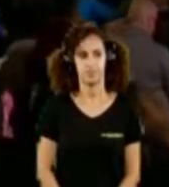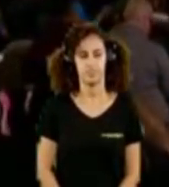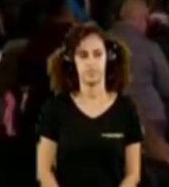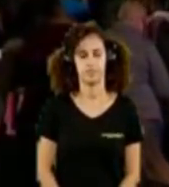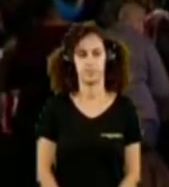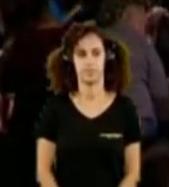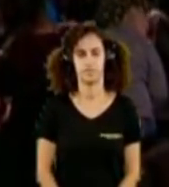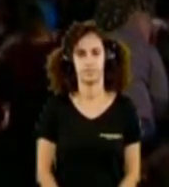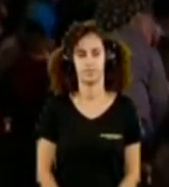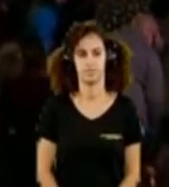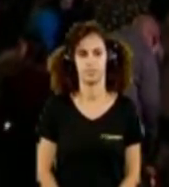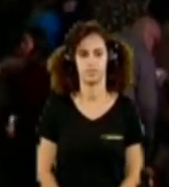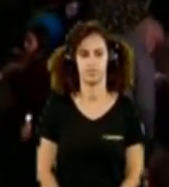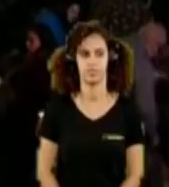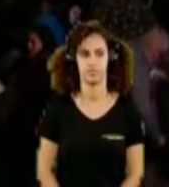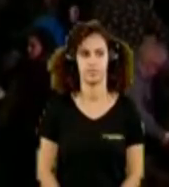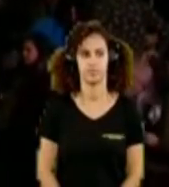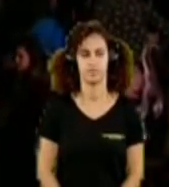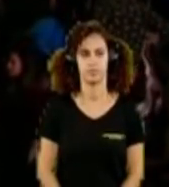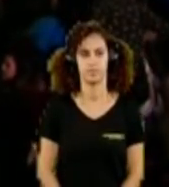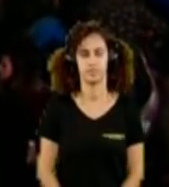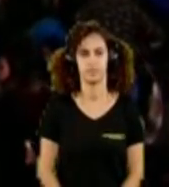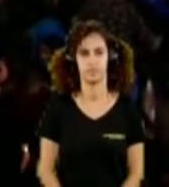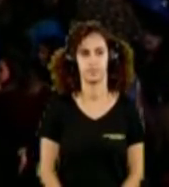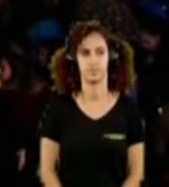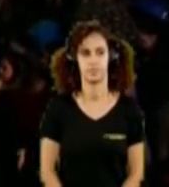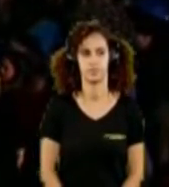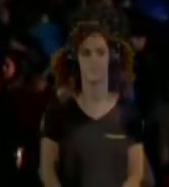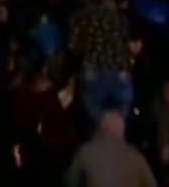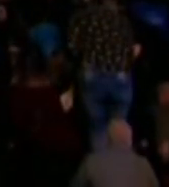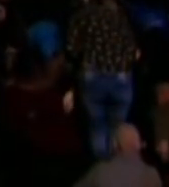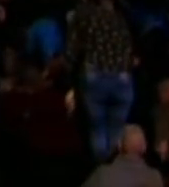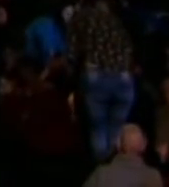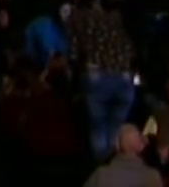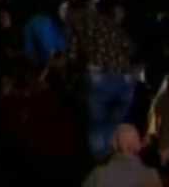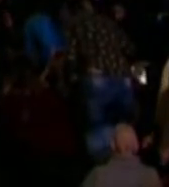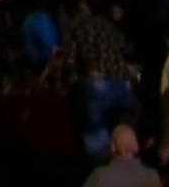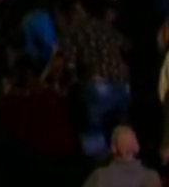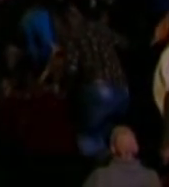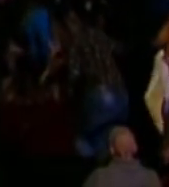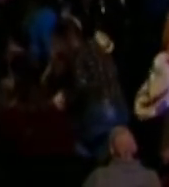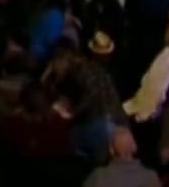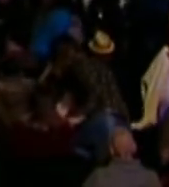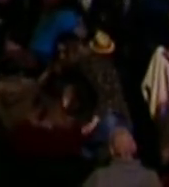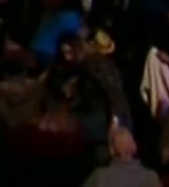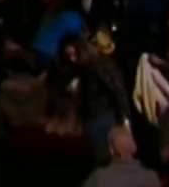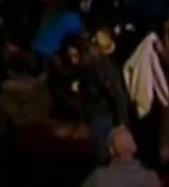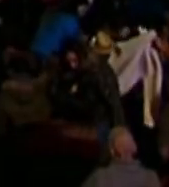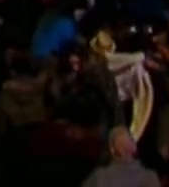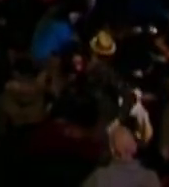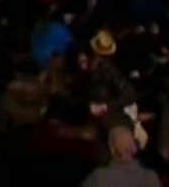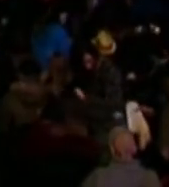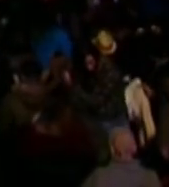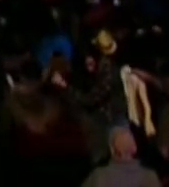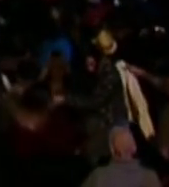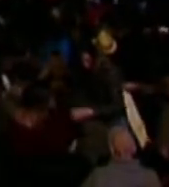Testigo de Tomás Pérez, una canción que les ha escrito la letra Raico Alonso, más conocido como El Moro. En ella, pues ya se